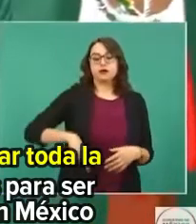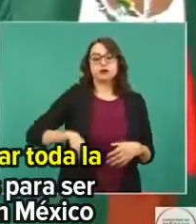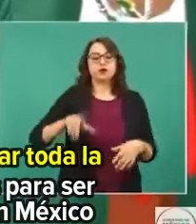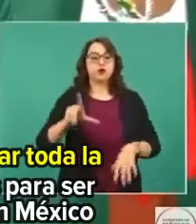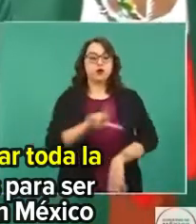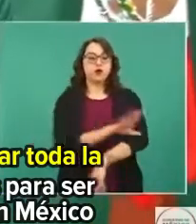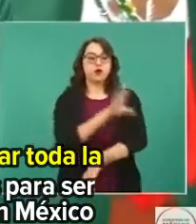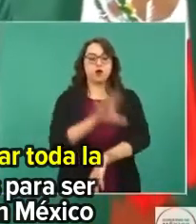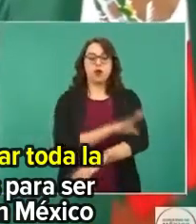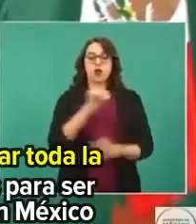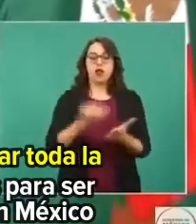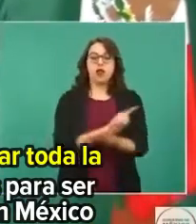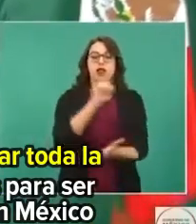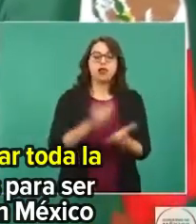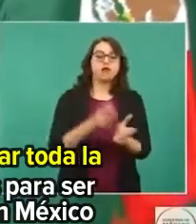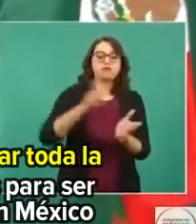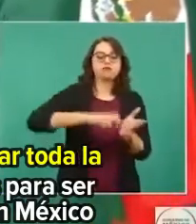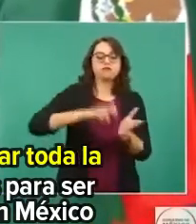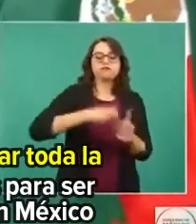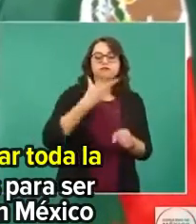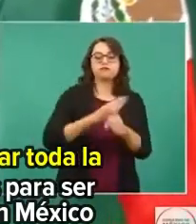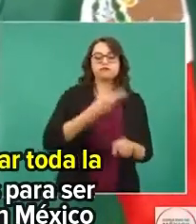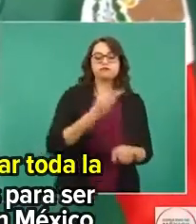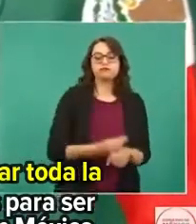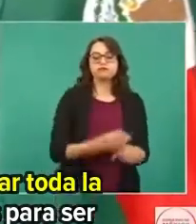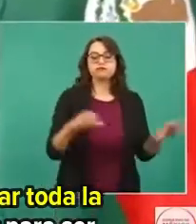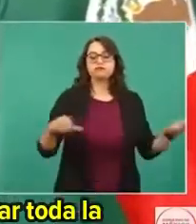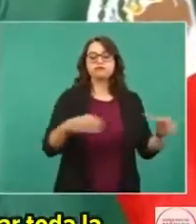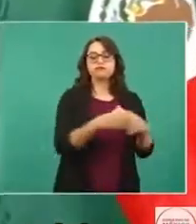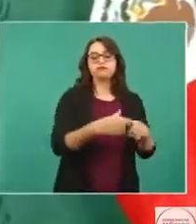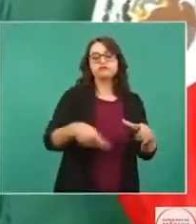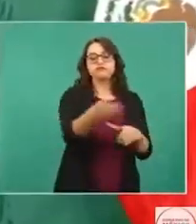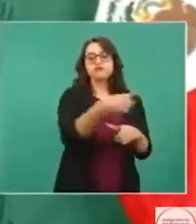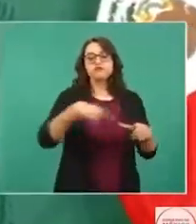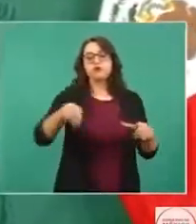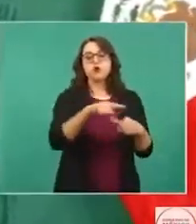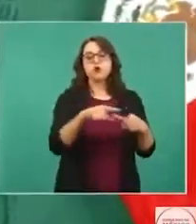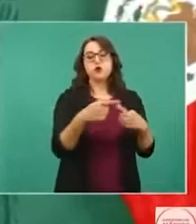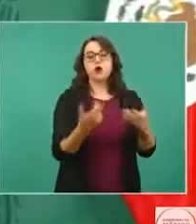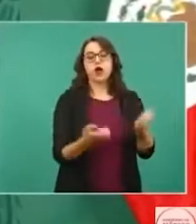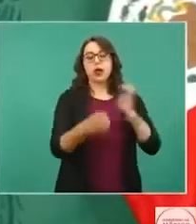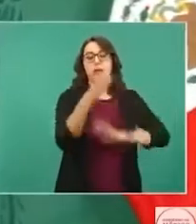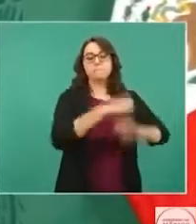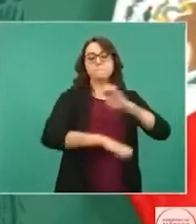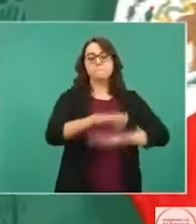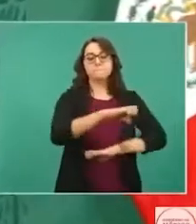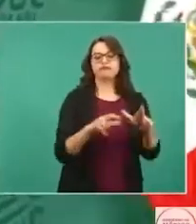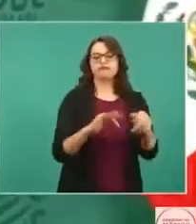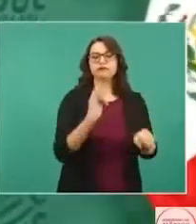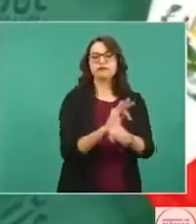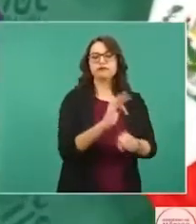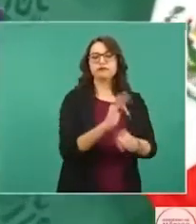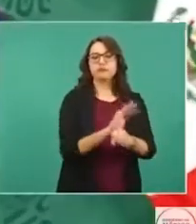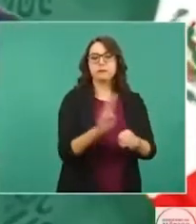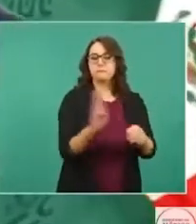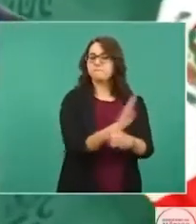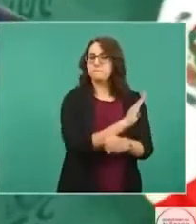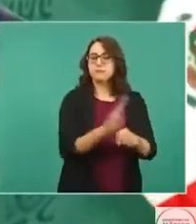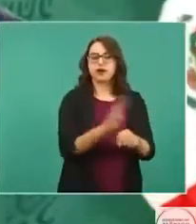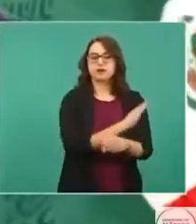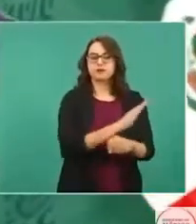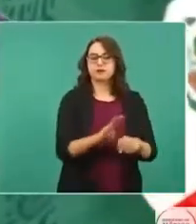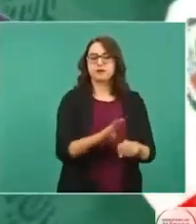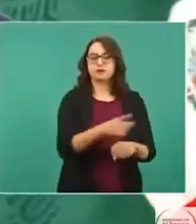que favorece a un puñado de empresas, a